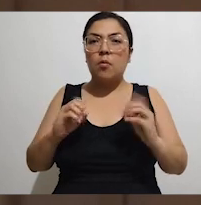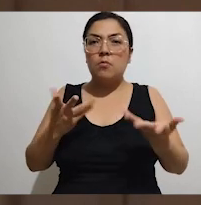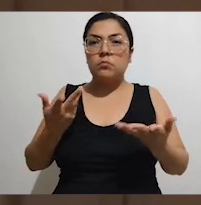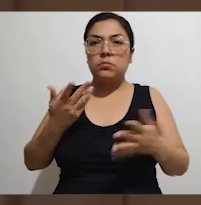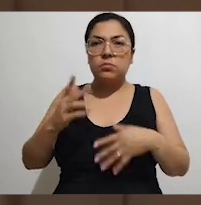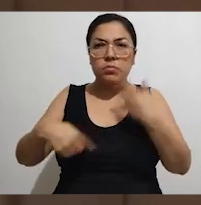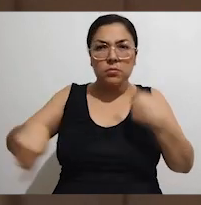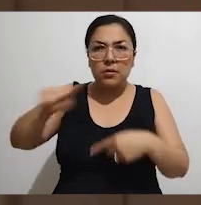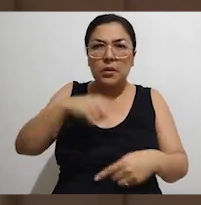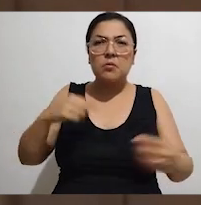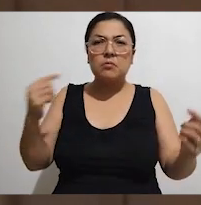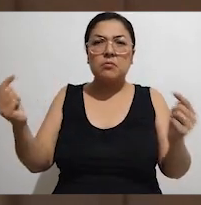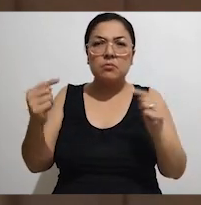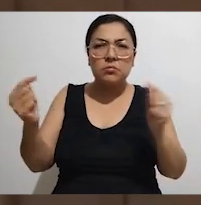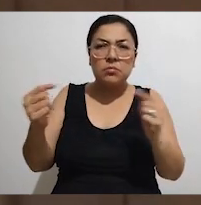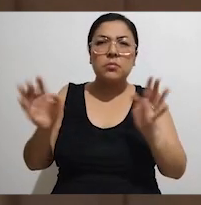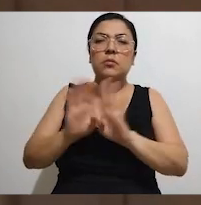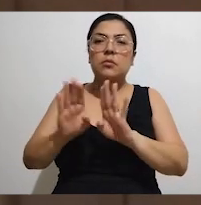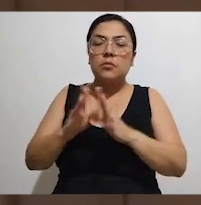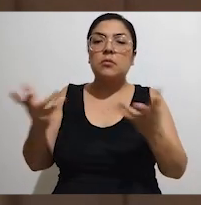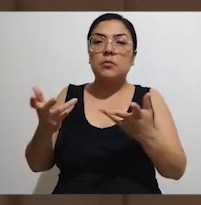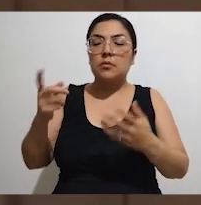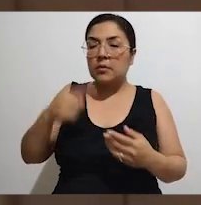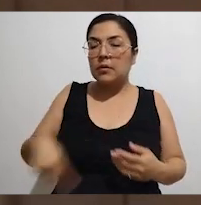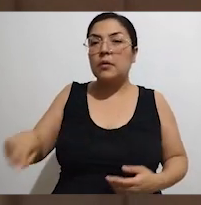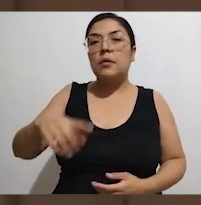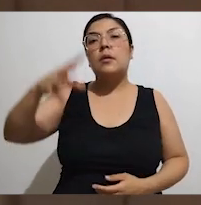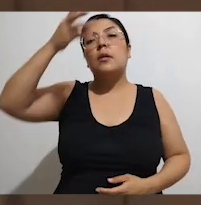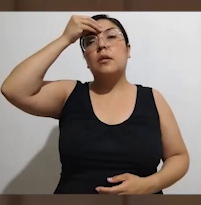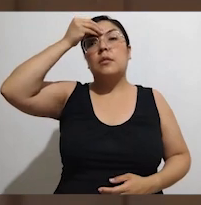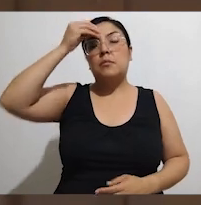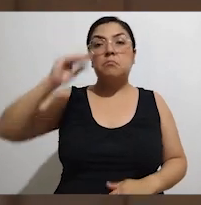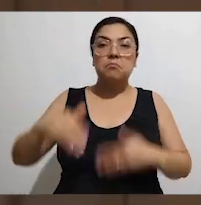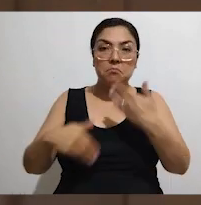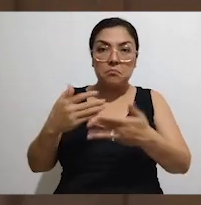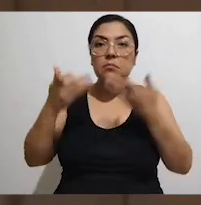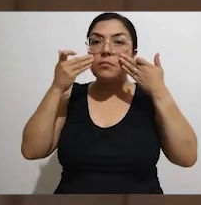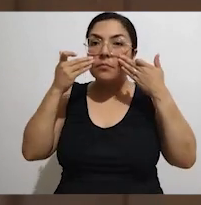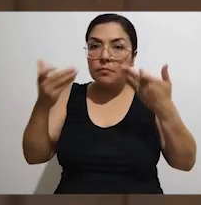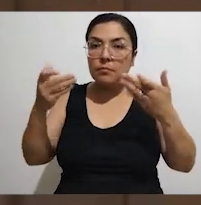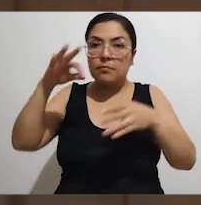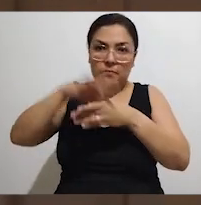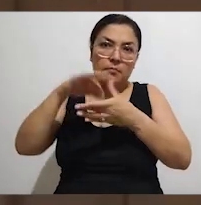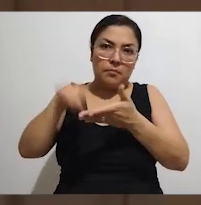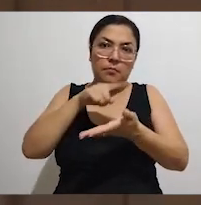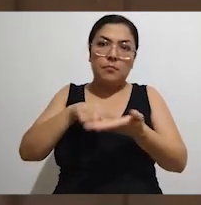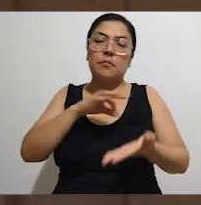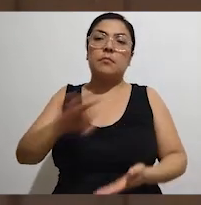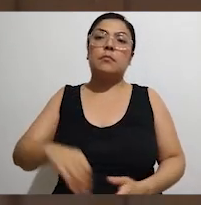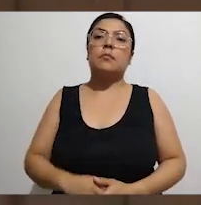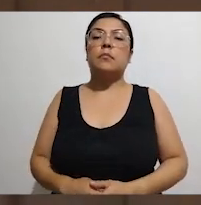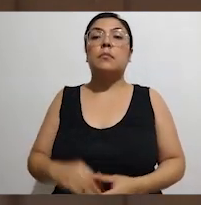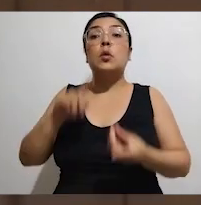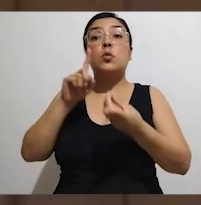hubo, situaciones que a final de cuentas les permitieran a ellos tener un mejor desarrollo en esta observación electoral. ¿Dónde hubo